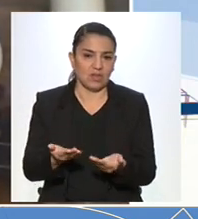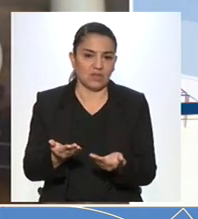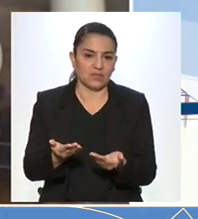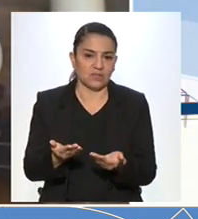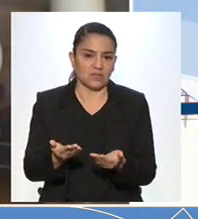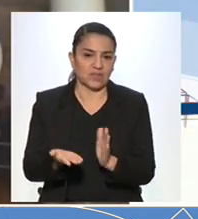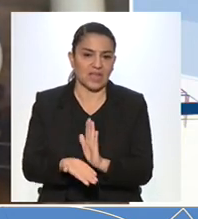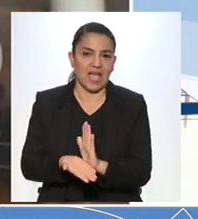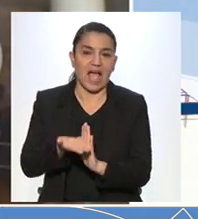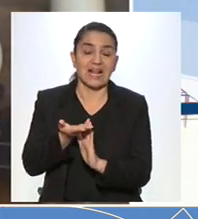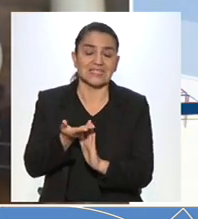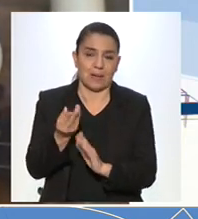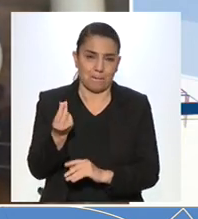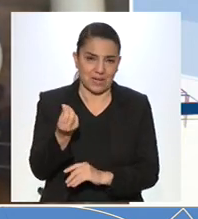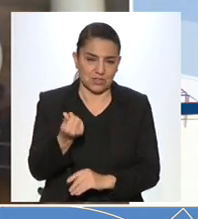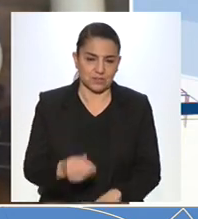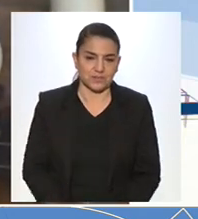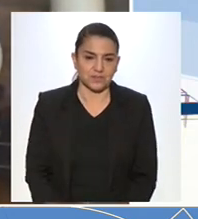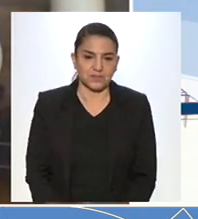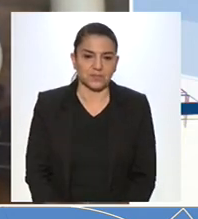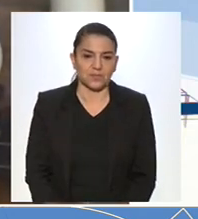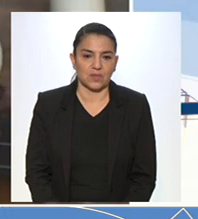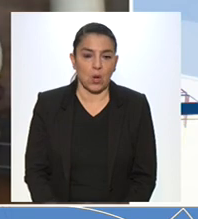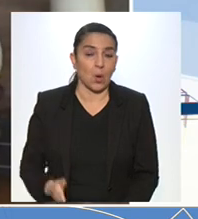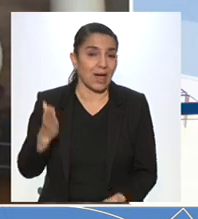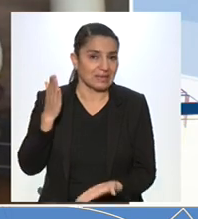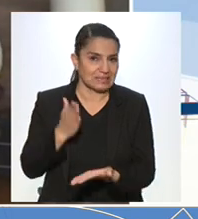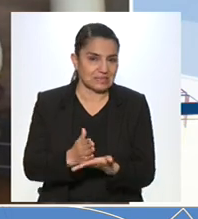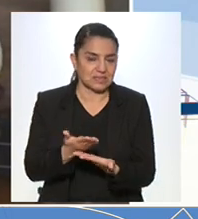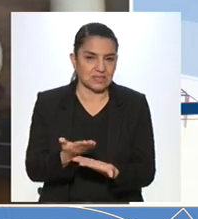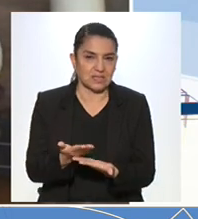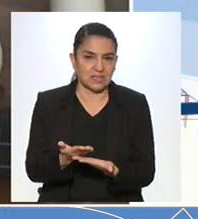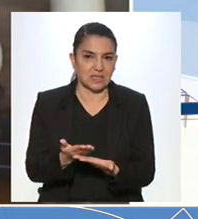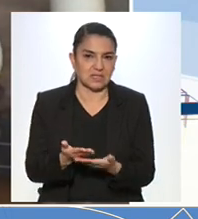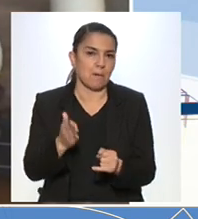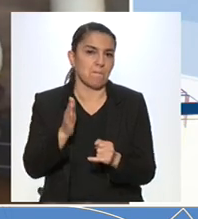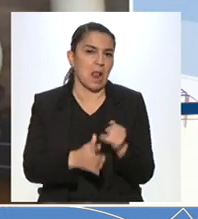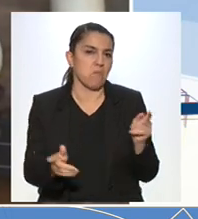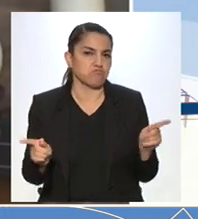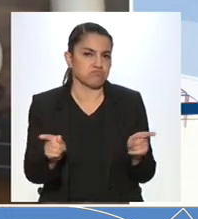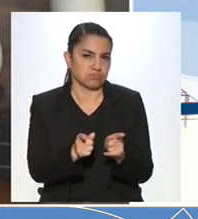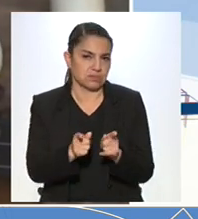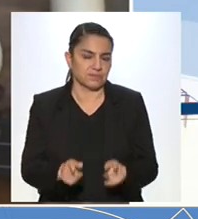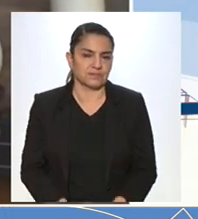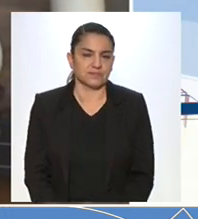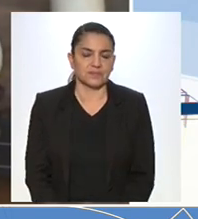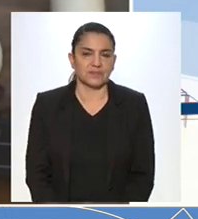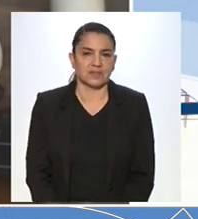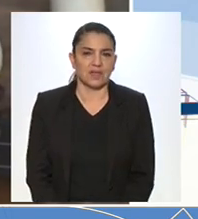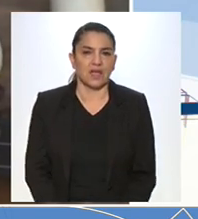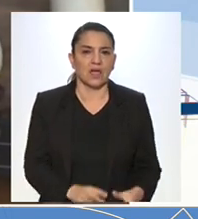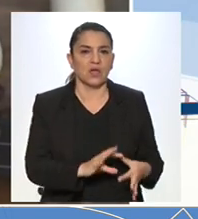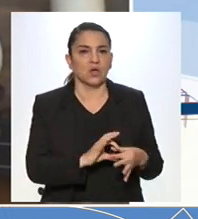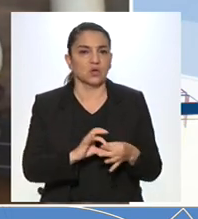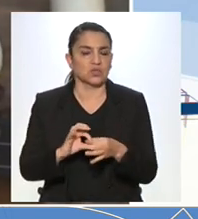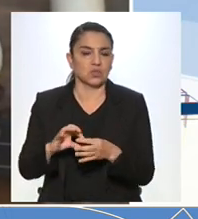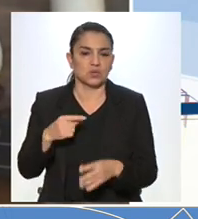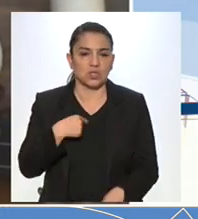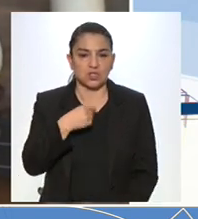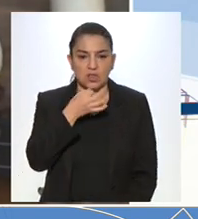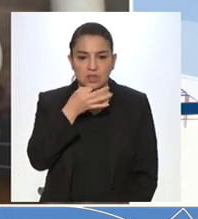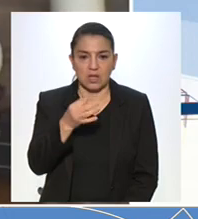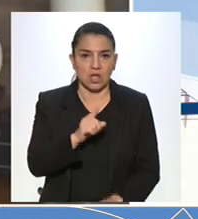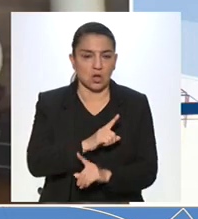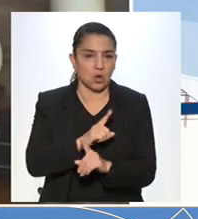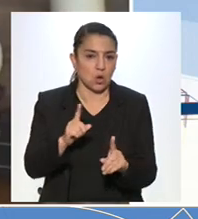en un alza en el nivel de precio y una presión sobre todo al corto plazo. En consecuencia, yo diría que no deberíamos